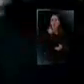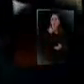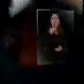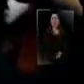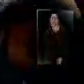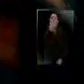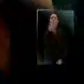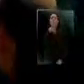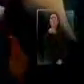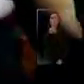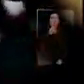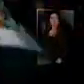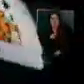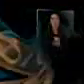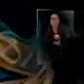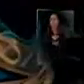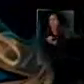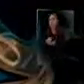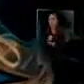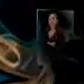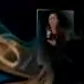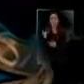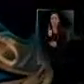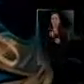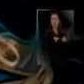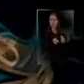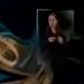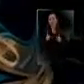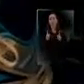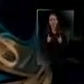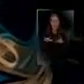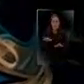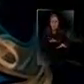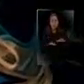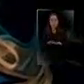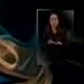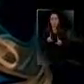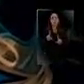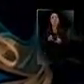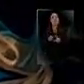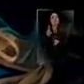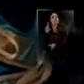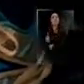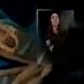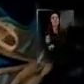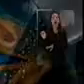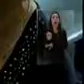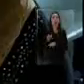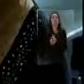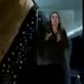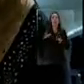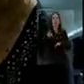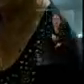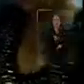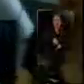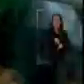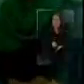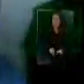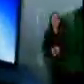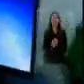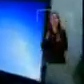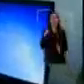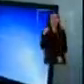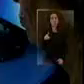sudoku, jugar al dominó, jugar solitario. Usted tiene que mantenerse activa, menos auto y más zapatillas. Y por último,